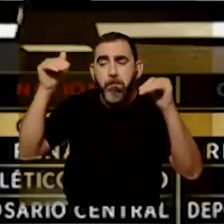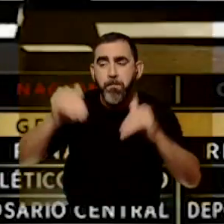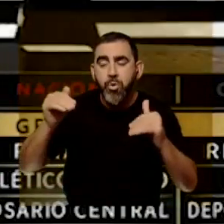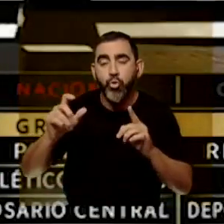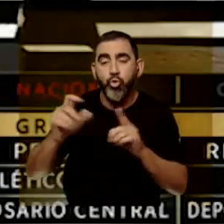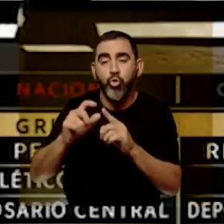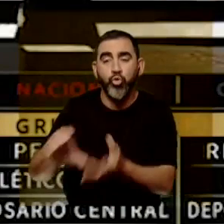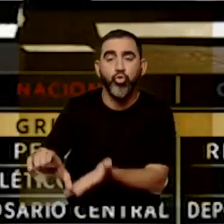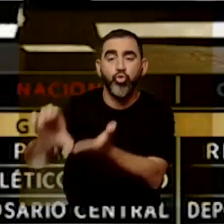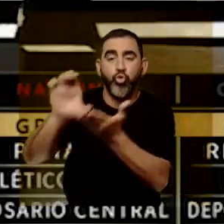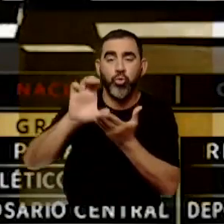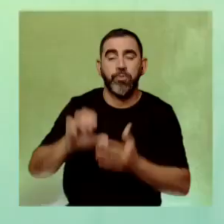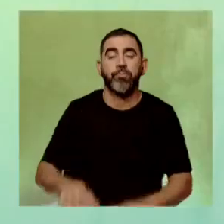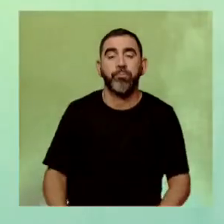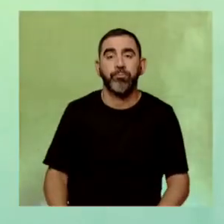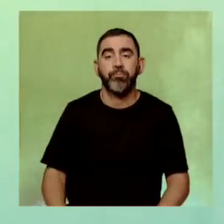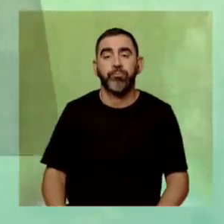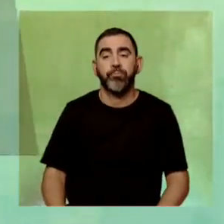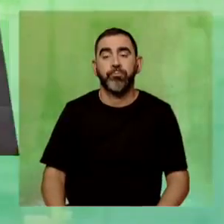millones de dólares.